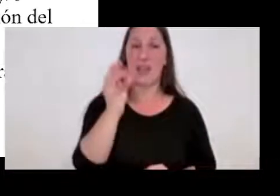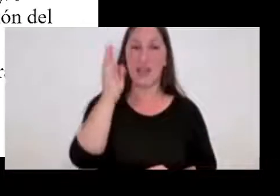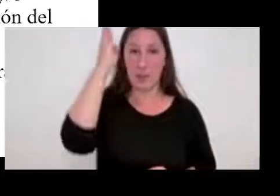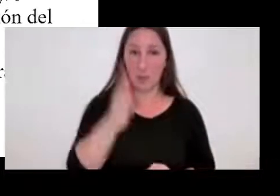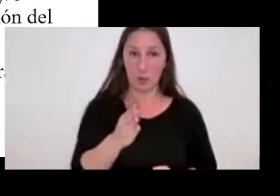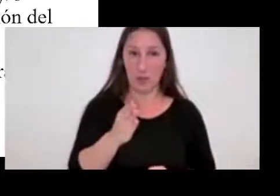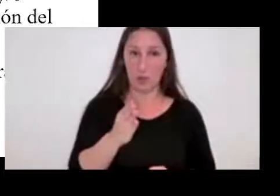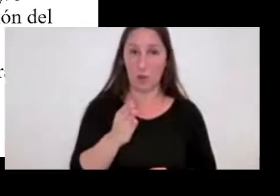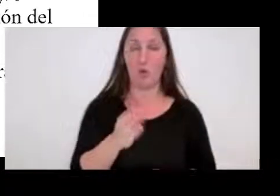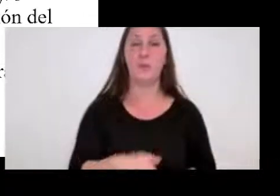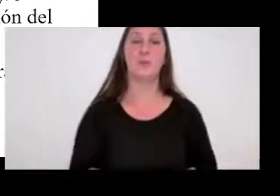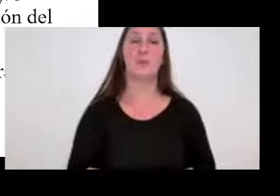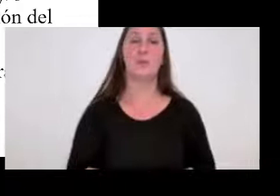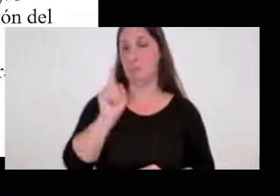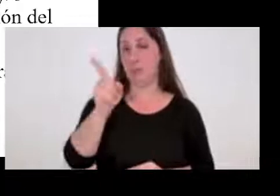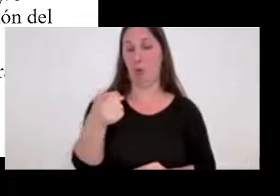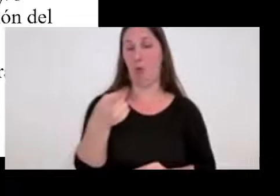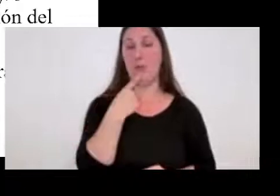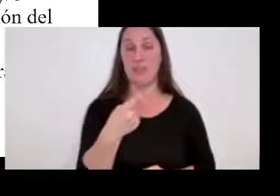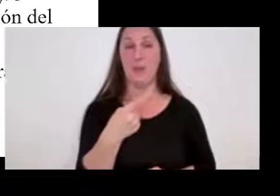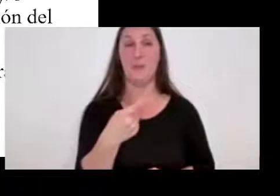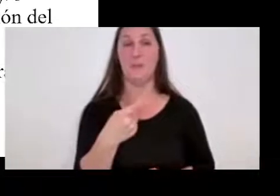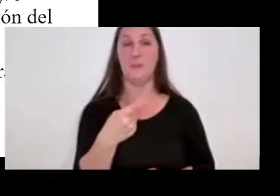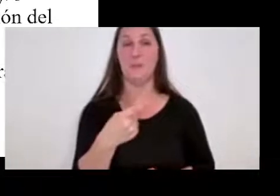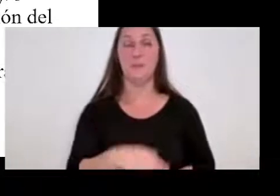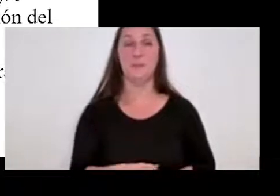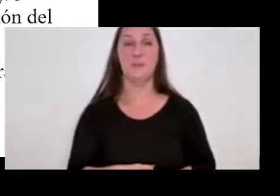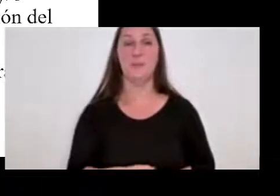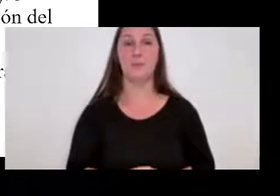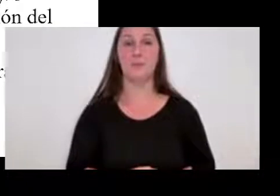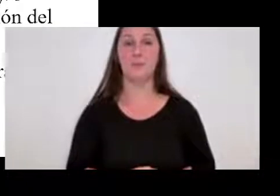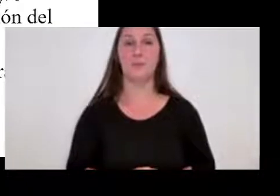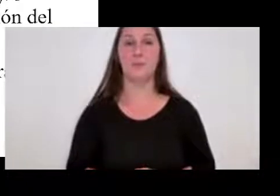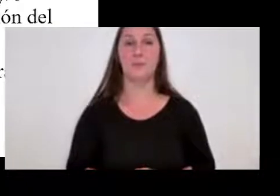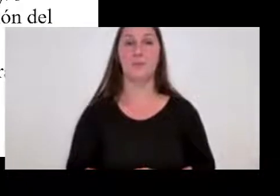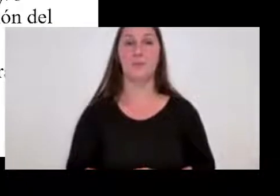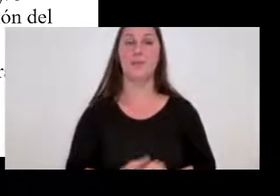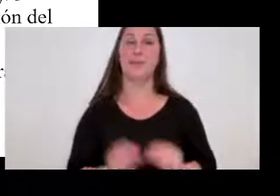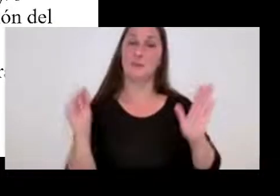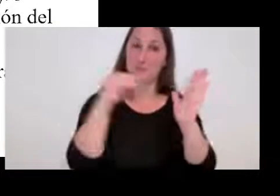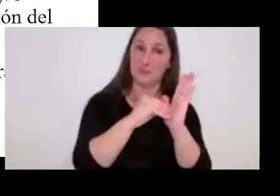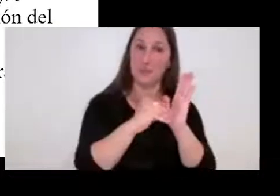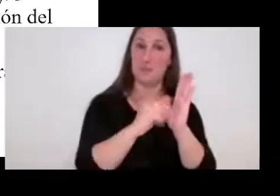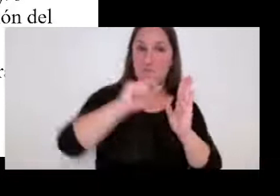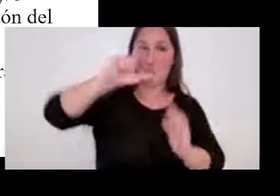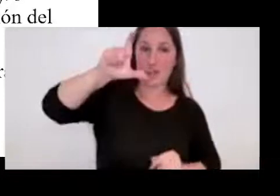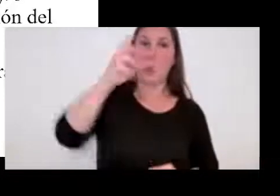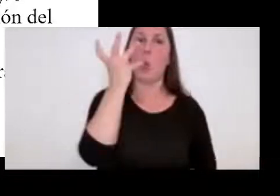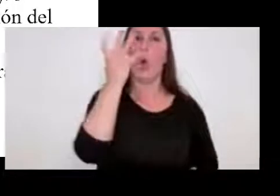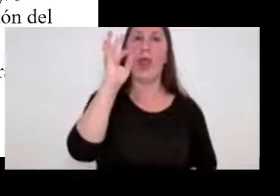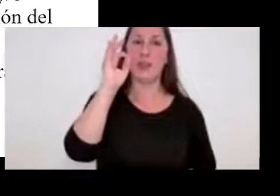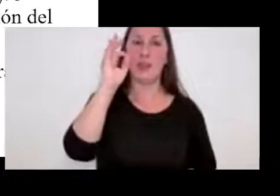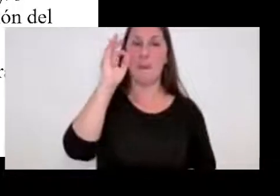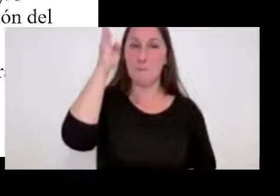de lo que se establece en lo que sería, se incrementa en un 40%, o en